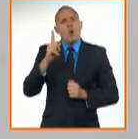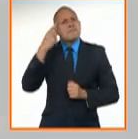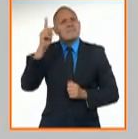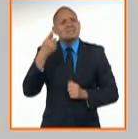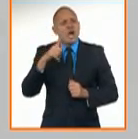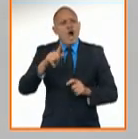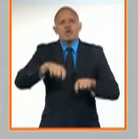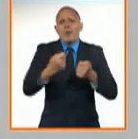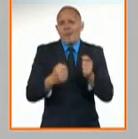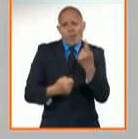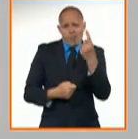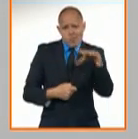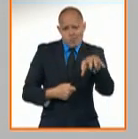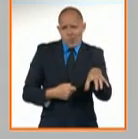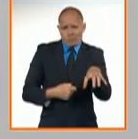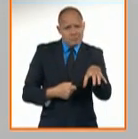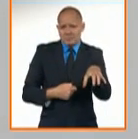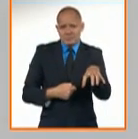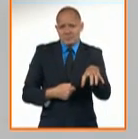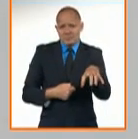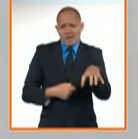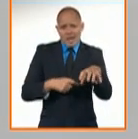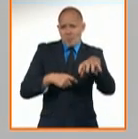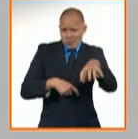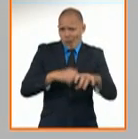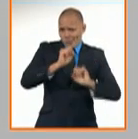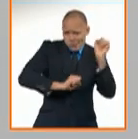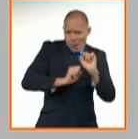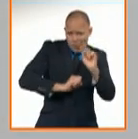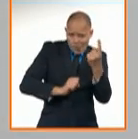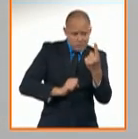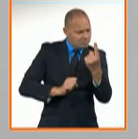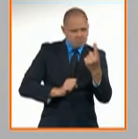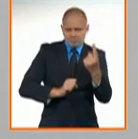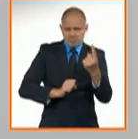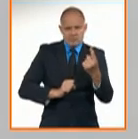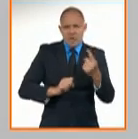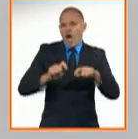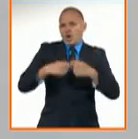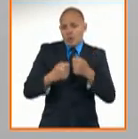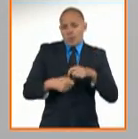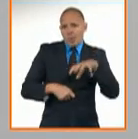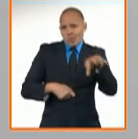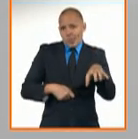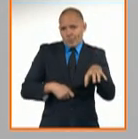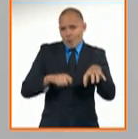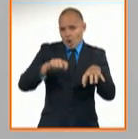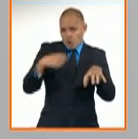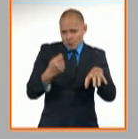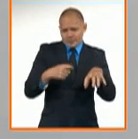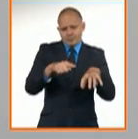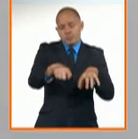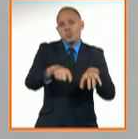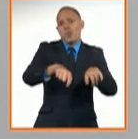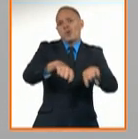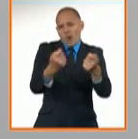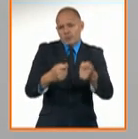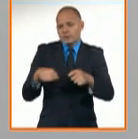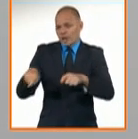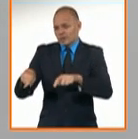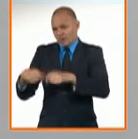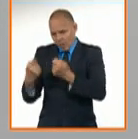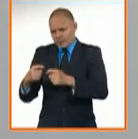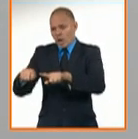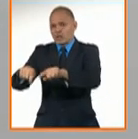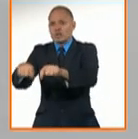30 mediaguas 40 me daban ocasiones ya usted no puede hablar de un bloque ya tiene que entonces ese asumir dos bloques y entonces ese programa